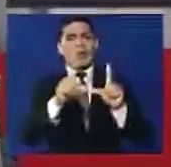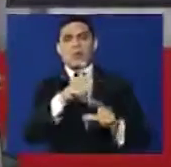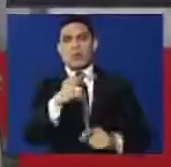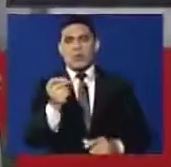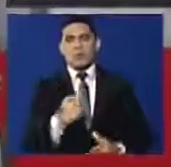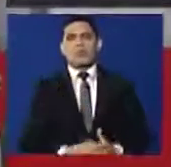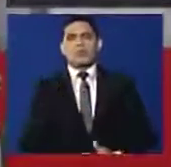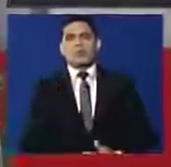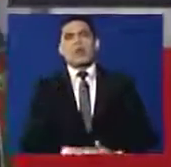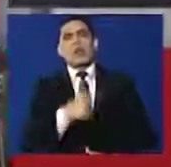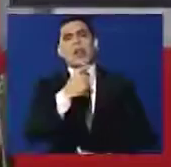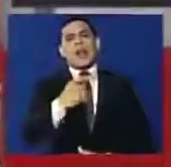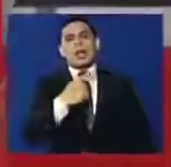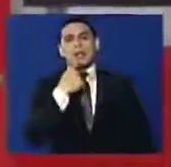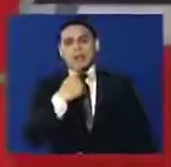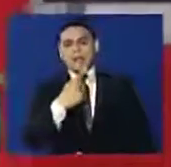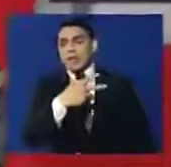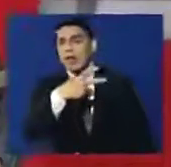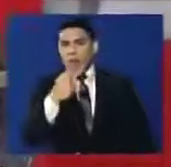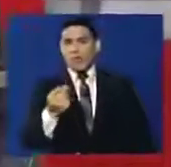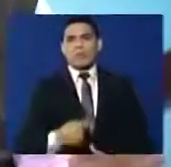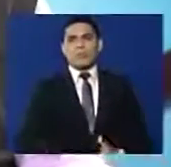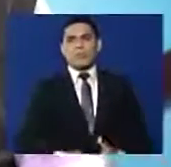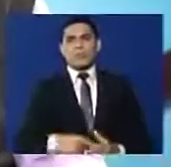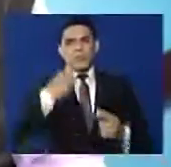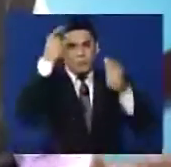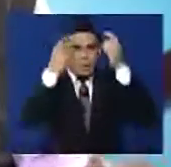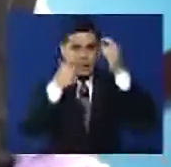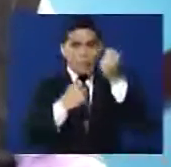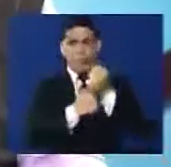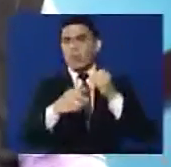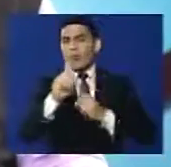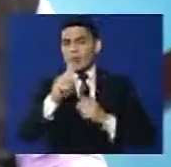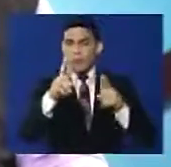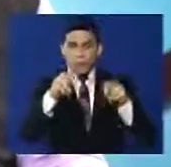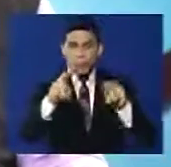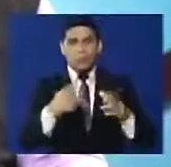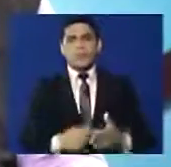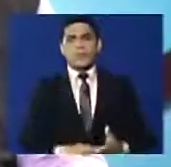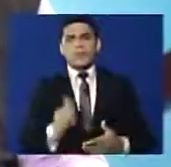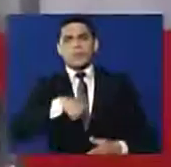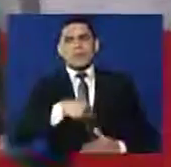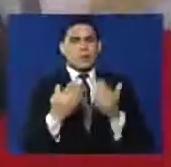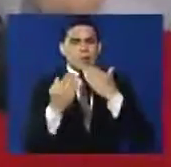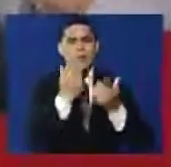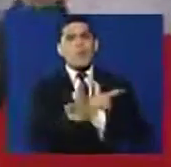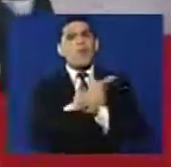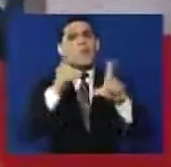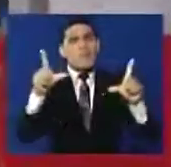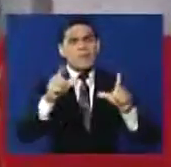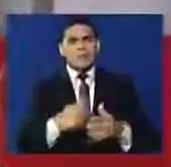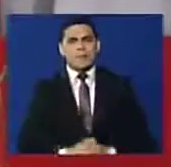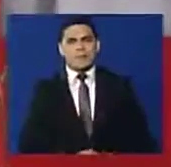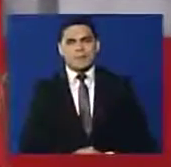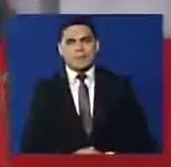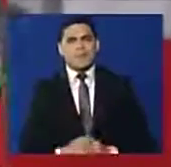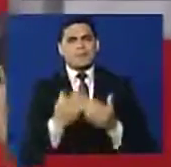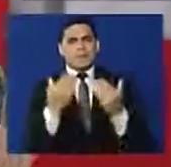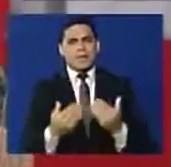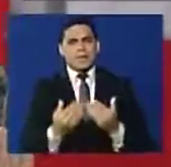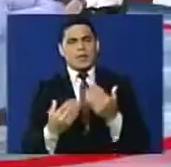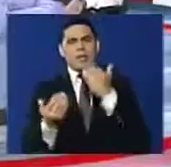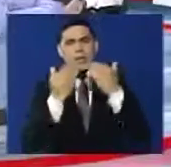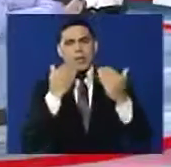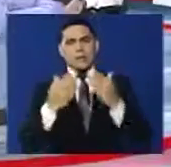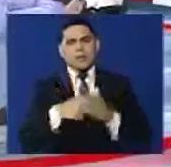mundo sabe que no. Ah, bueno. O sea, como el acto, ese riesgo no existe, así que podemos hablar con toda la libertad que quieras. Mira, ven acá, el monólogo de